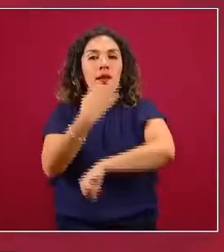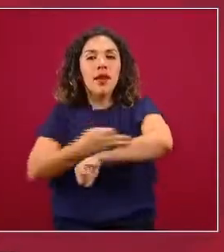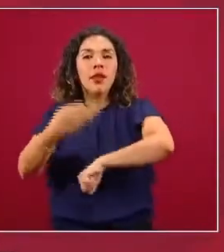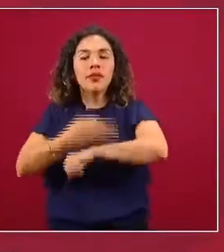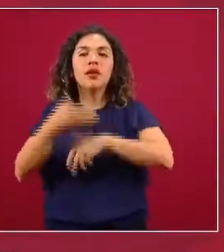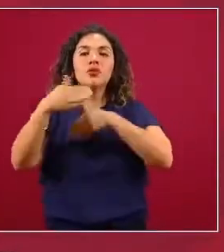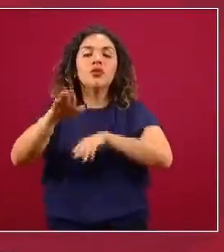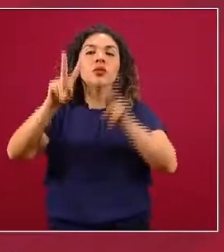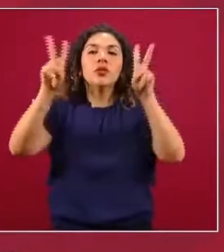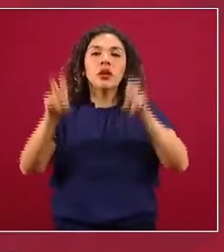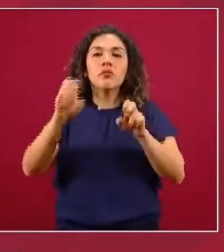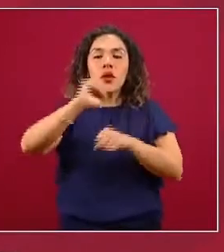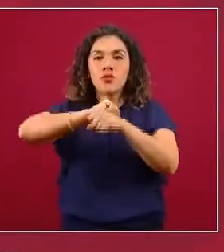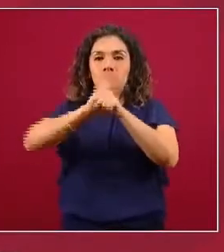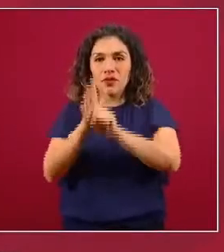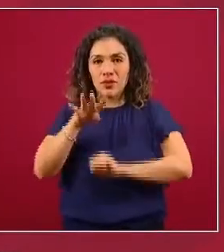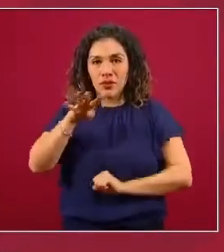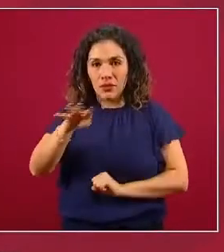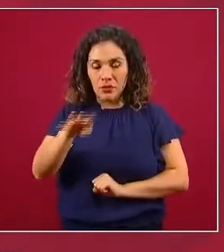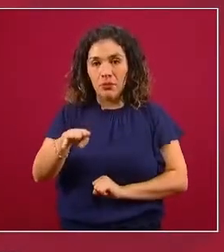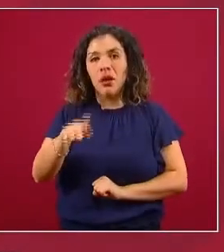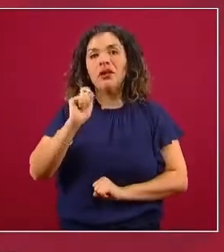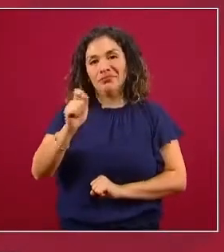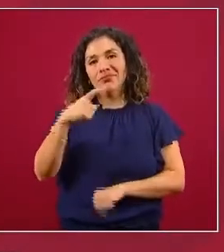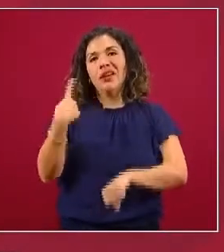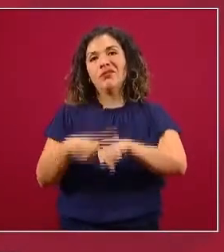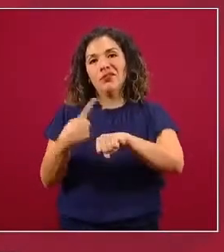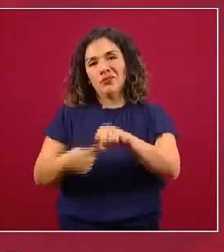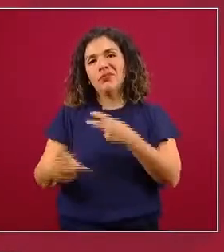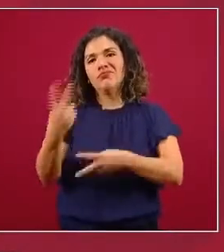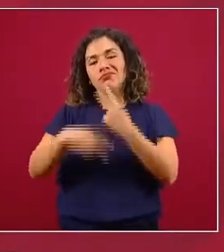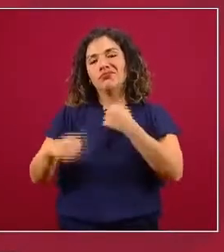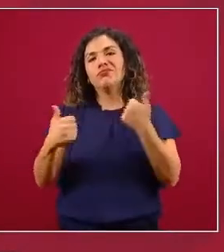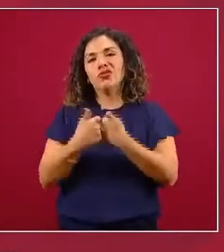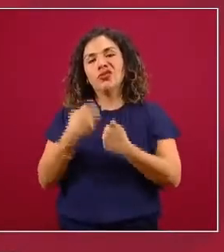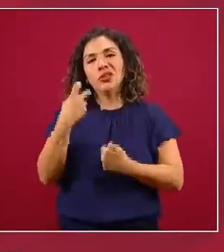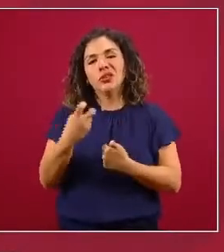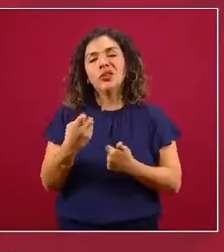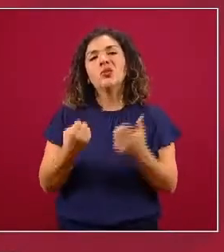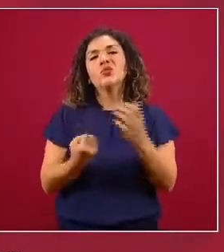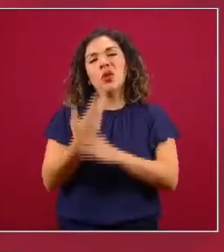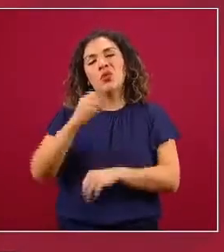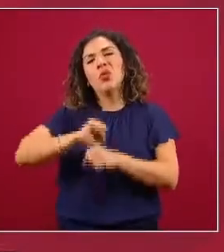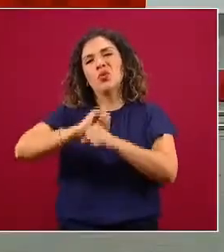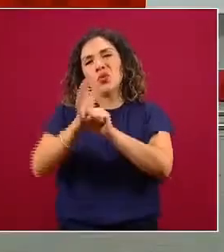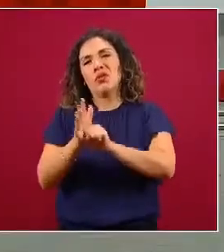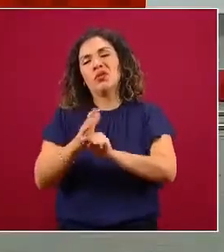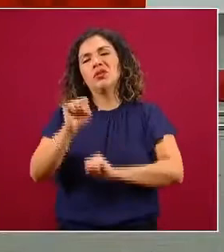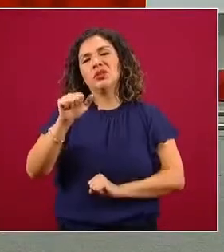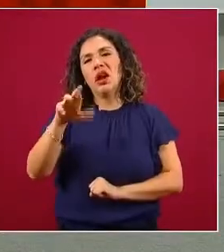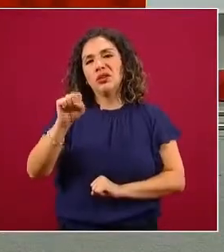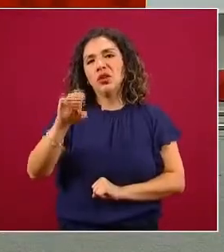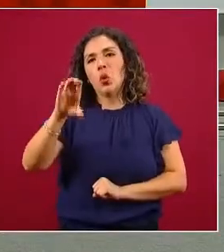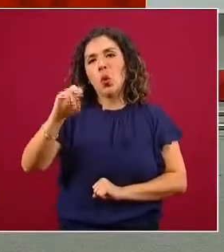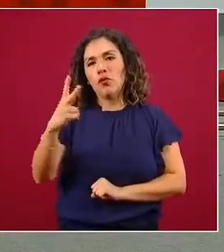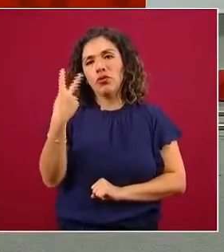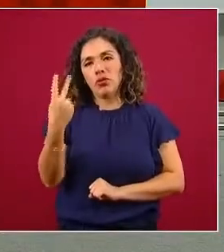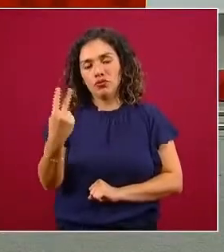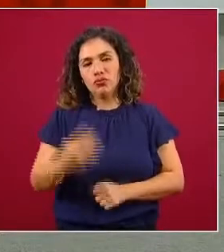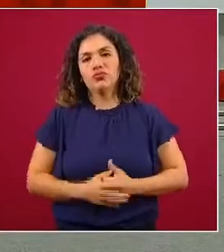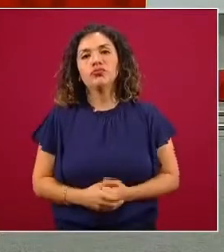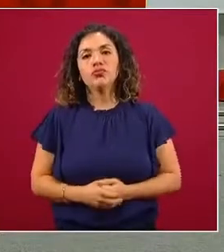sobre COVID-19, la pandemia causada por el ya no tan nuevo coronavirus